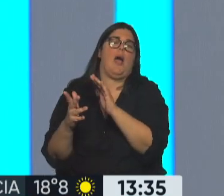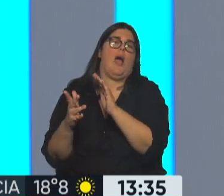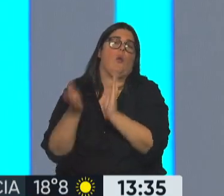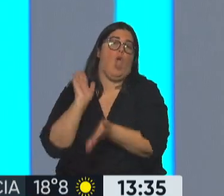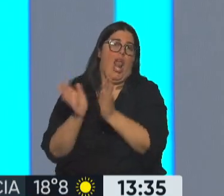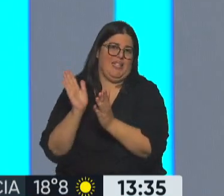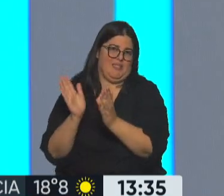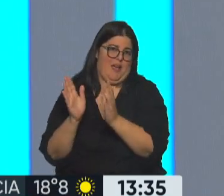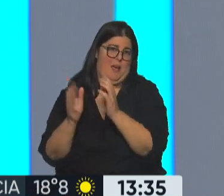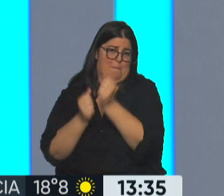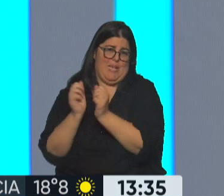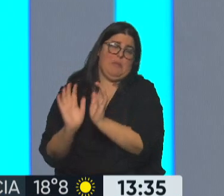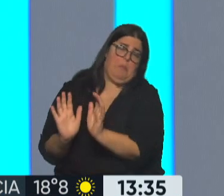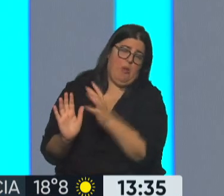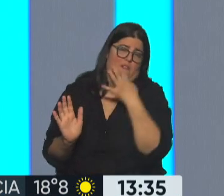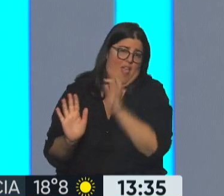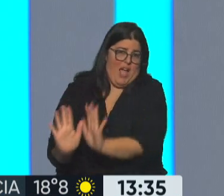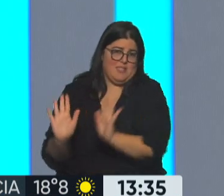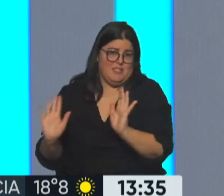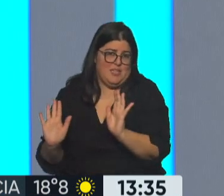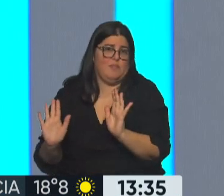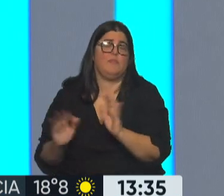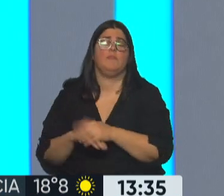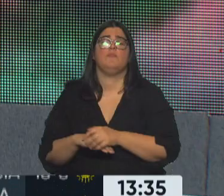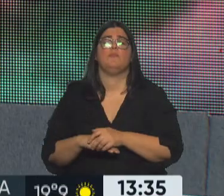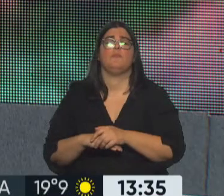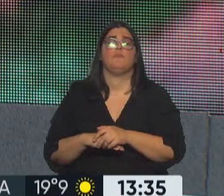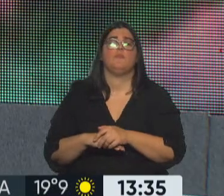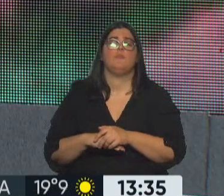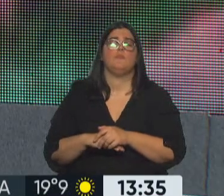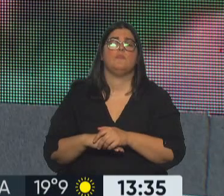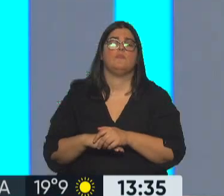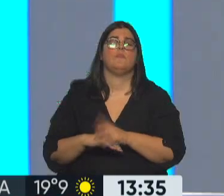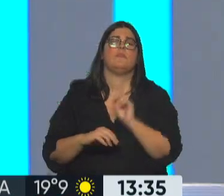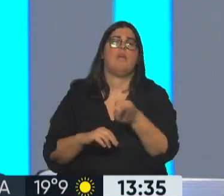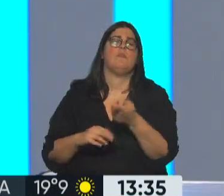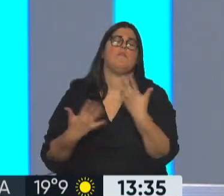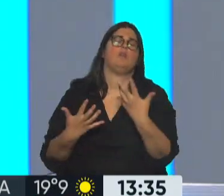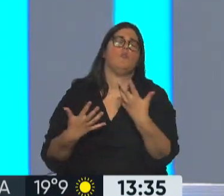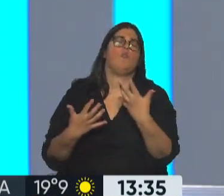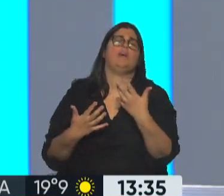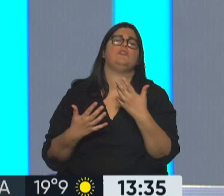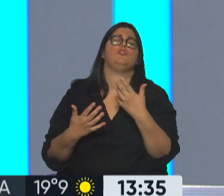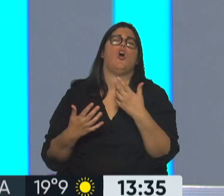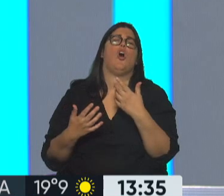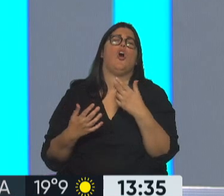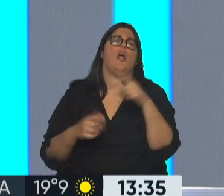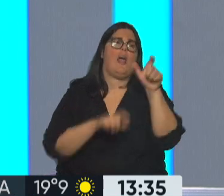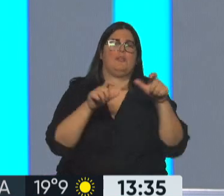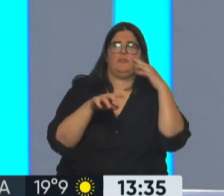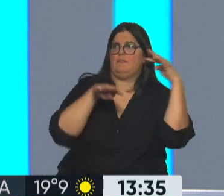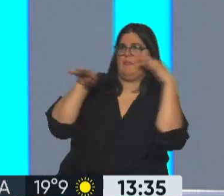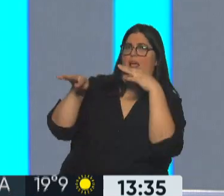en definitiva funcionaba como tal. Y por supuesto, todas las miradas están dirigidas hacia el Kremlin. No le